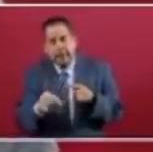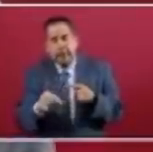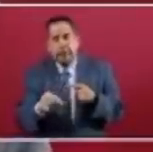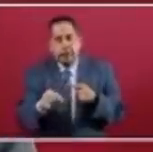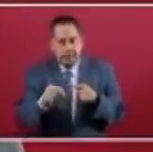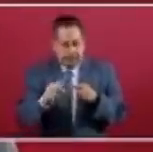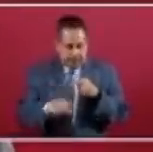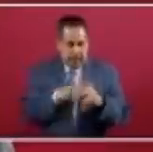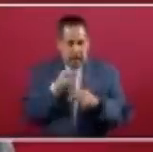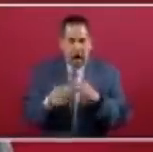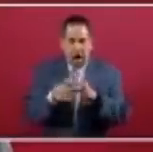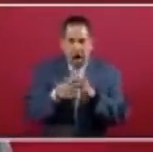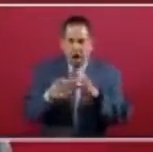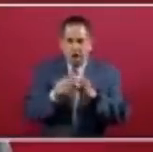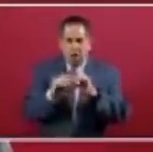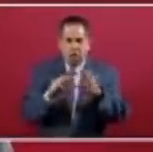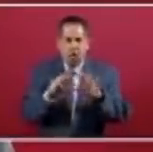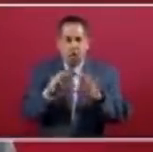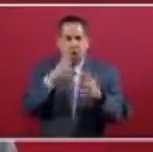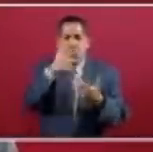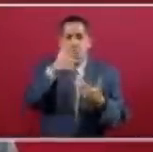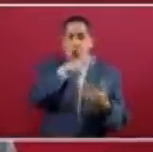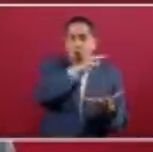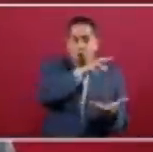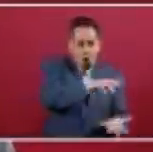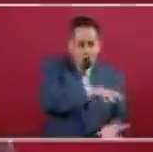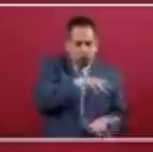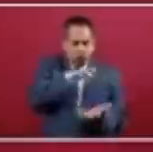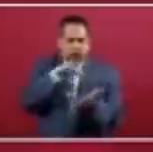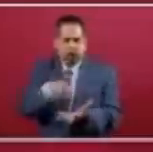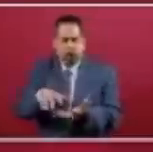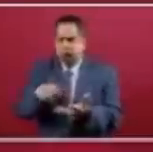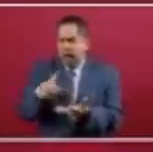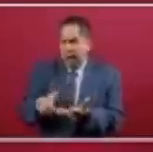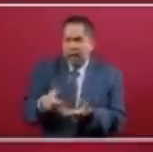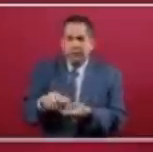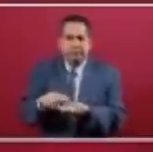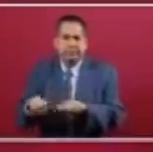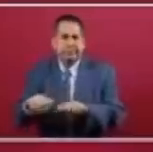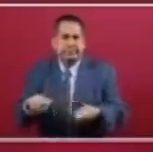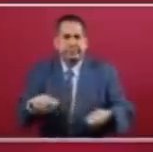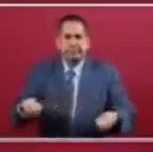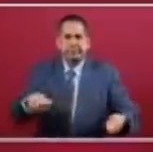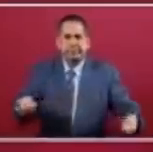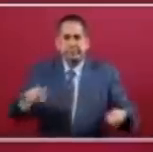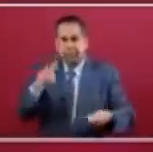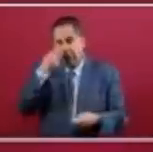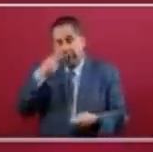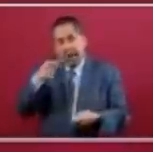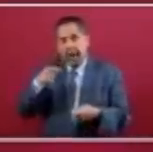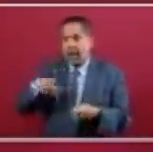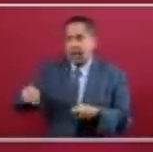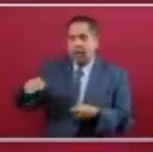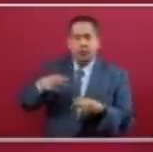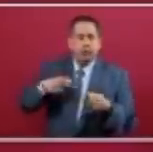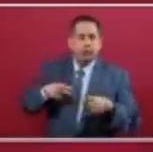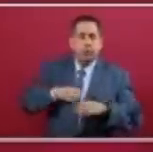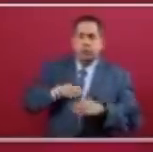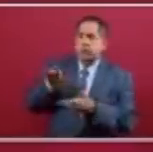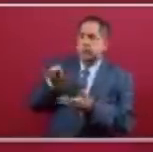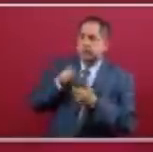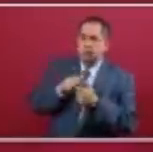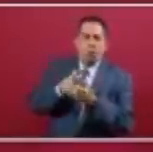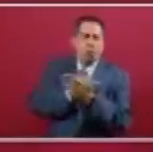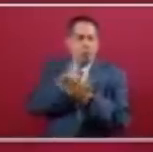vamos a dispersar todos los fondos para los beneficiarios de los